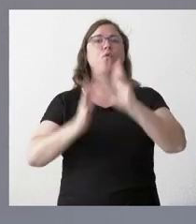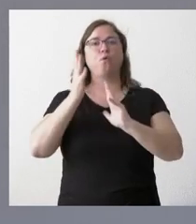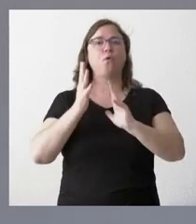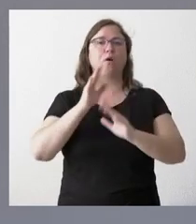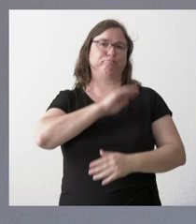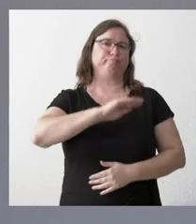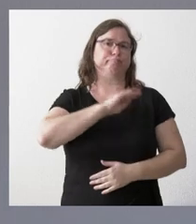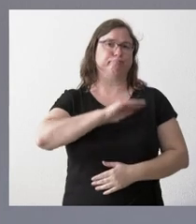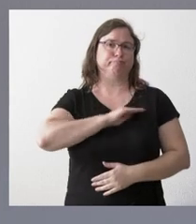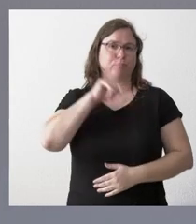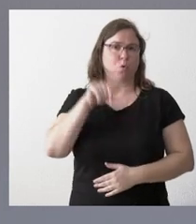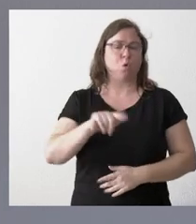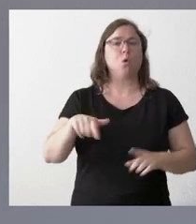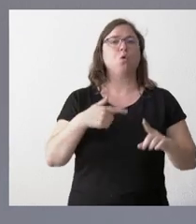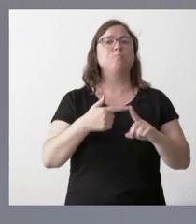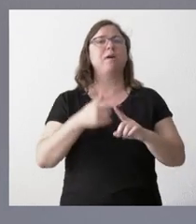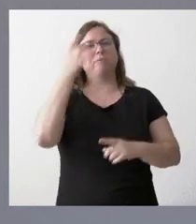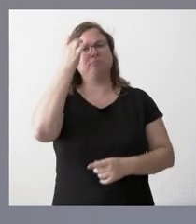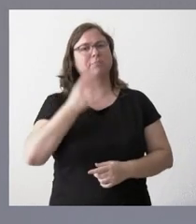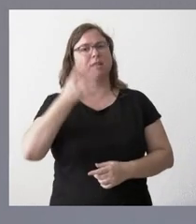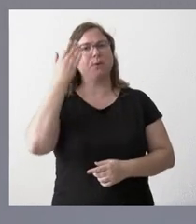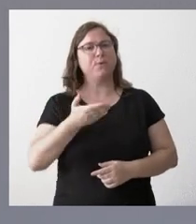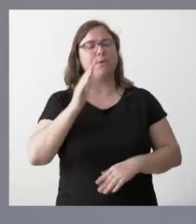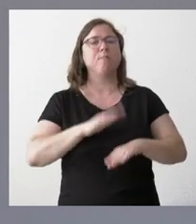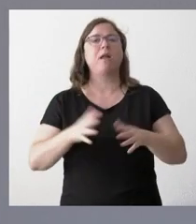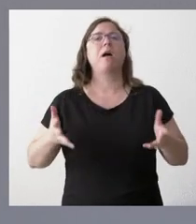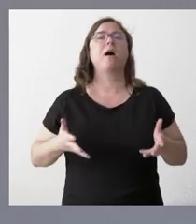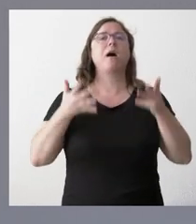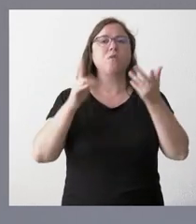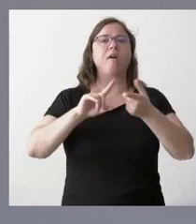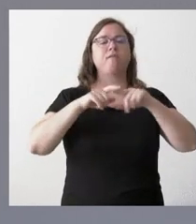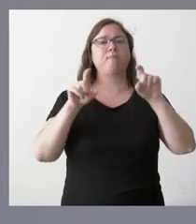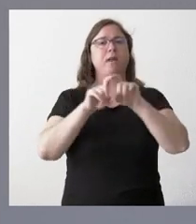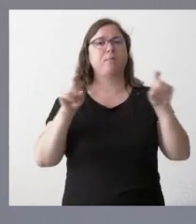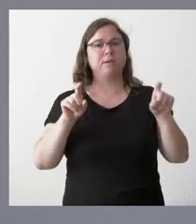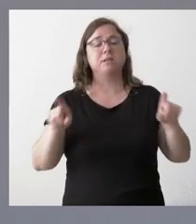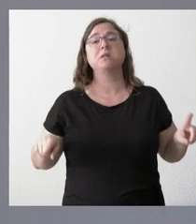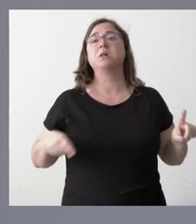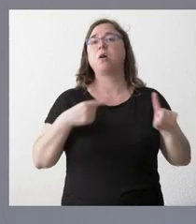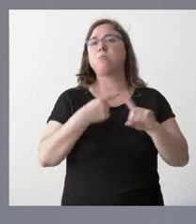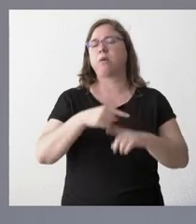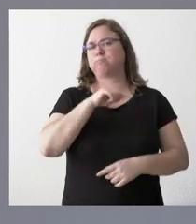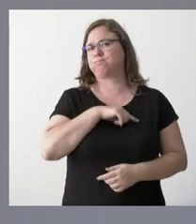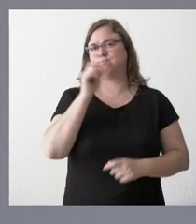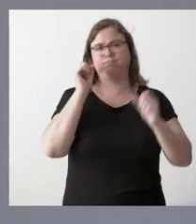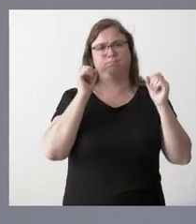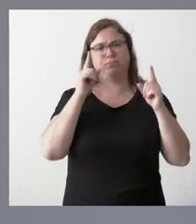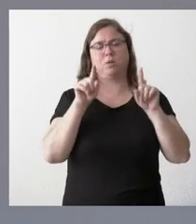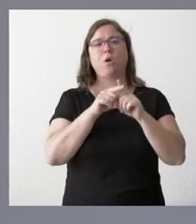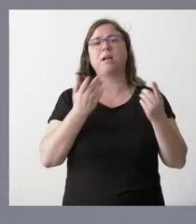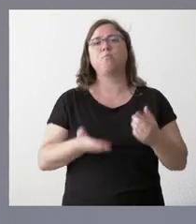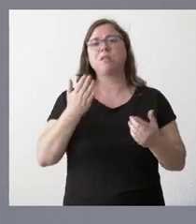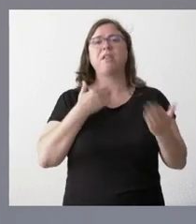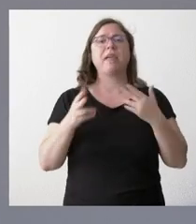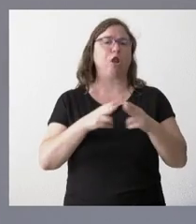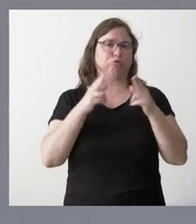a día de hoy y que traemos iniciativas concretas para ayudar a empresas y familias afectadas por los incendios, y siendo conscientes de la importancia del diálogo social,